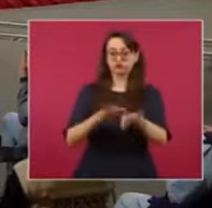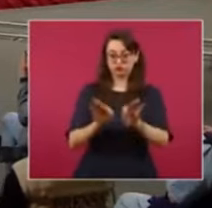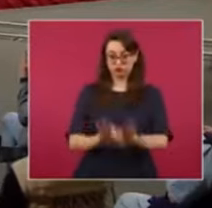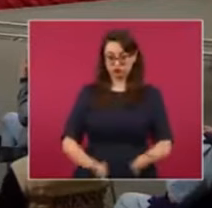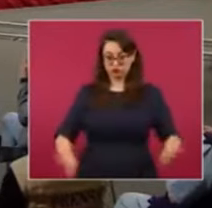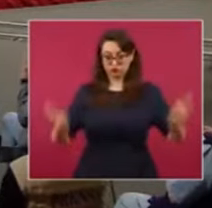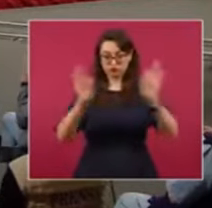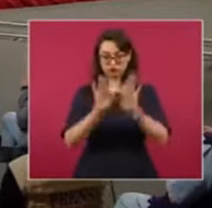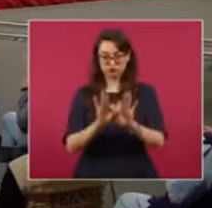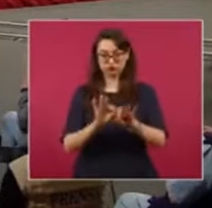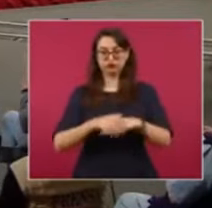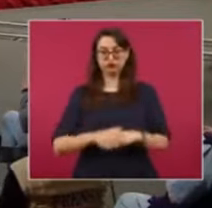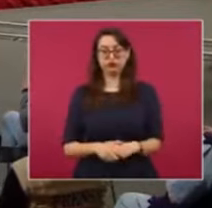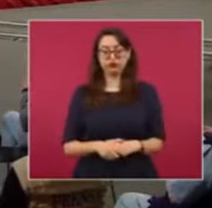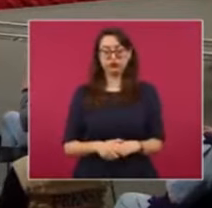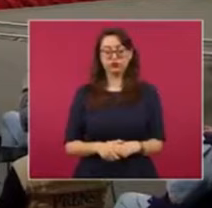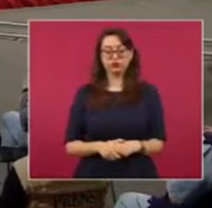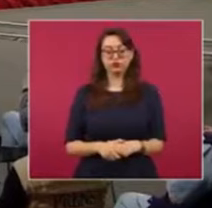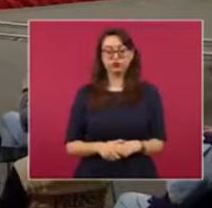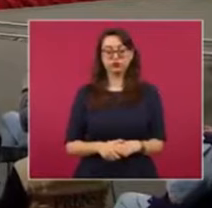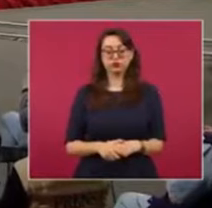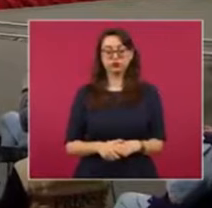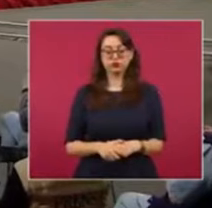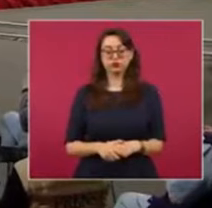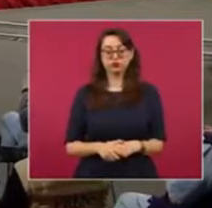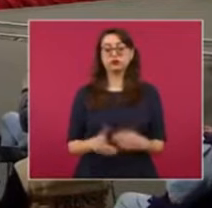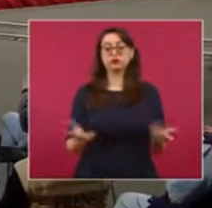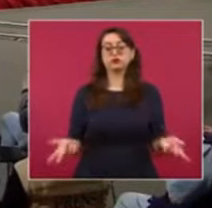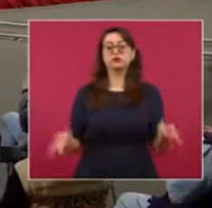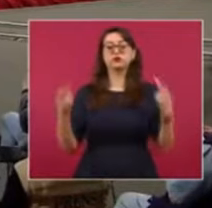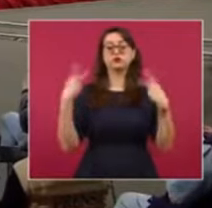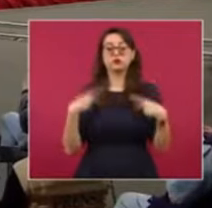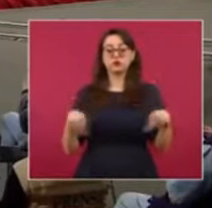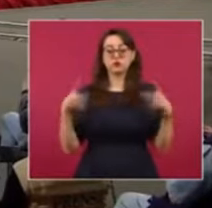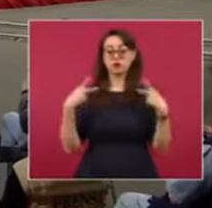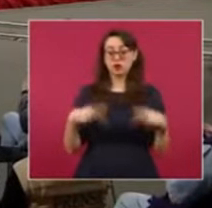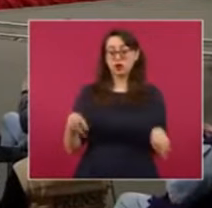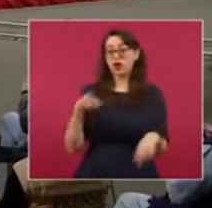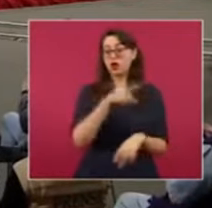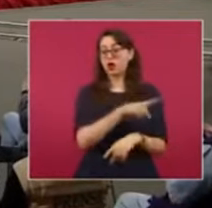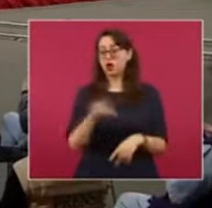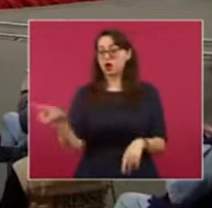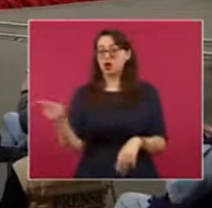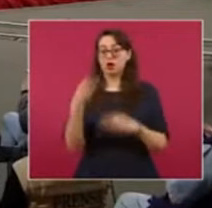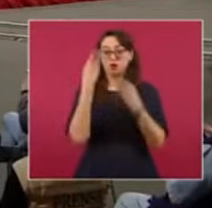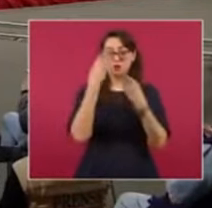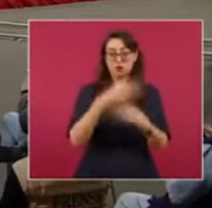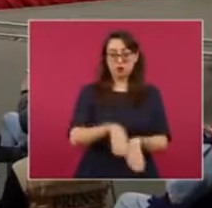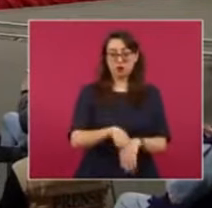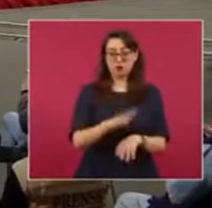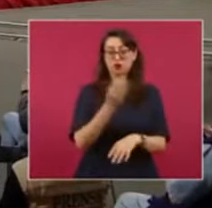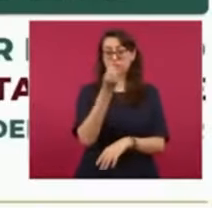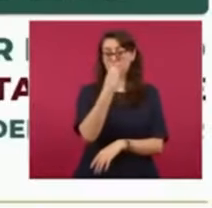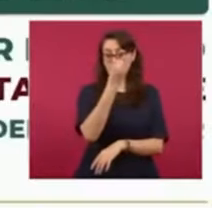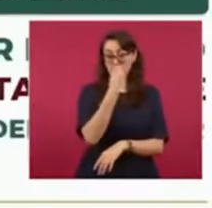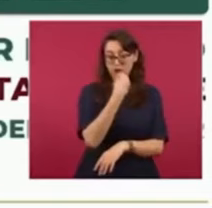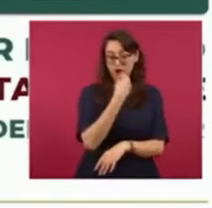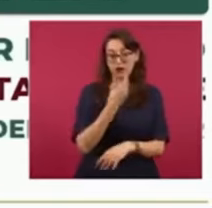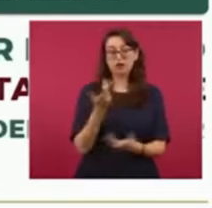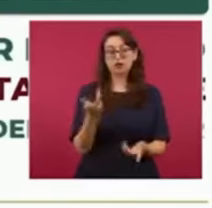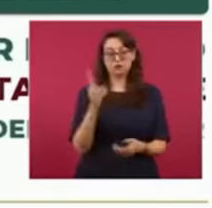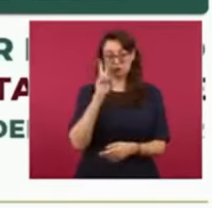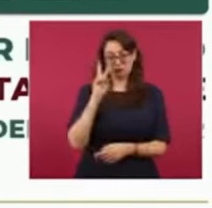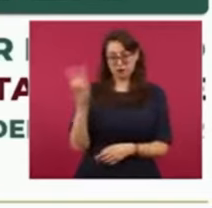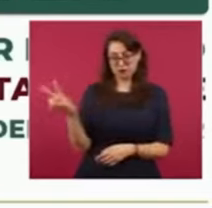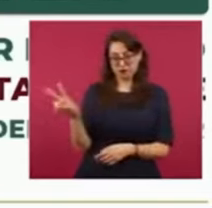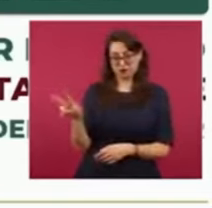Para quienes tienen la tarjeta de Bancomer y es a través de ella que reciben su pensión de adulto mayor, recordarles